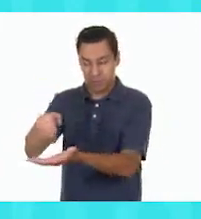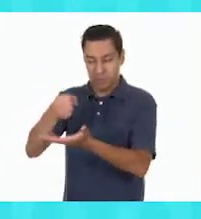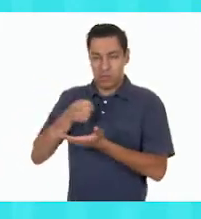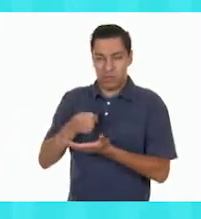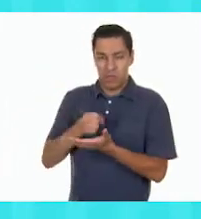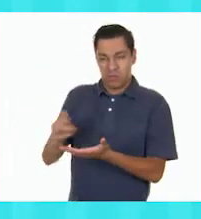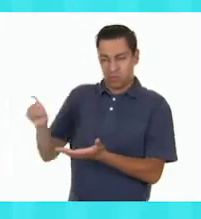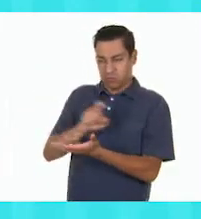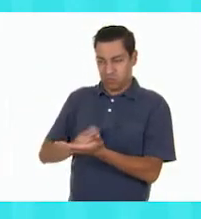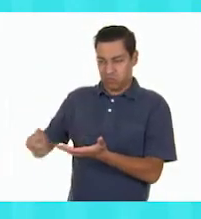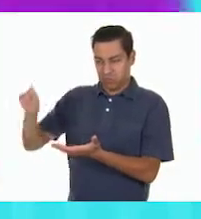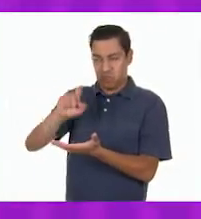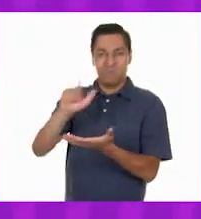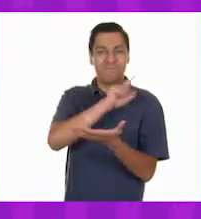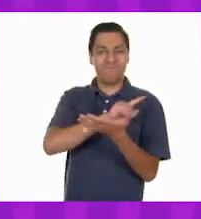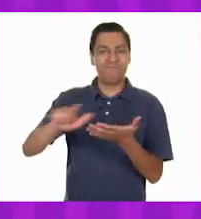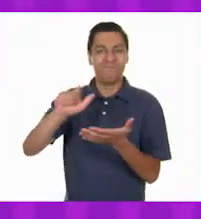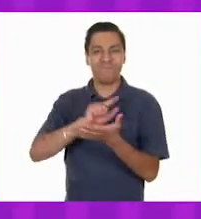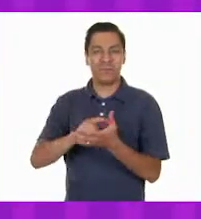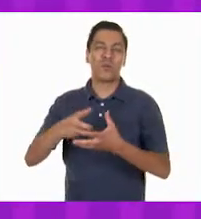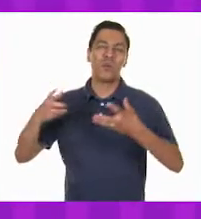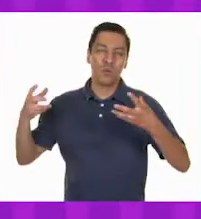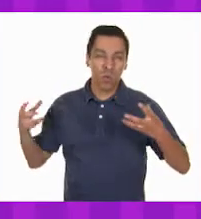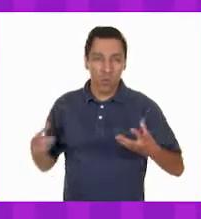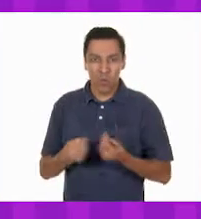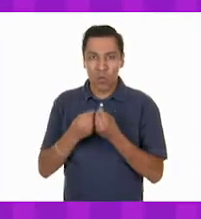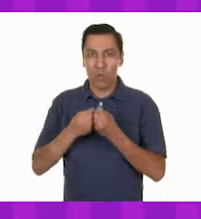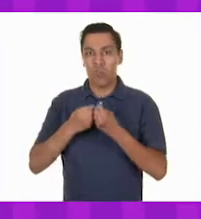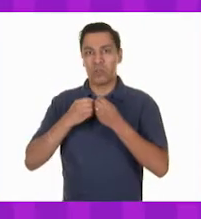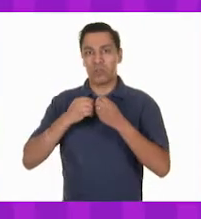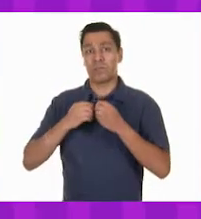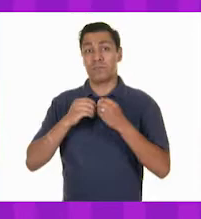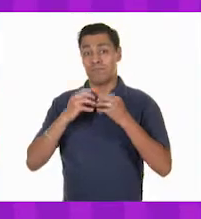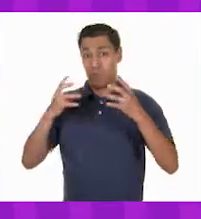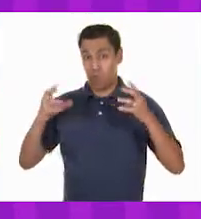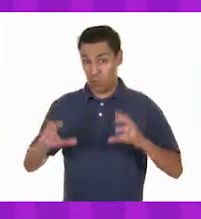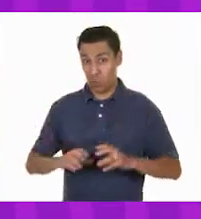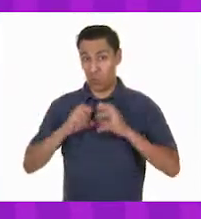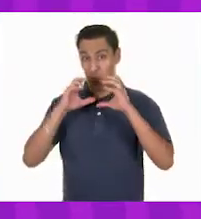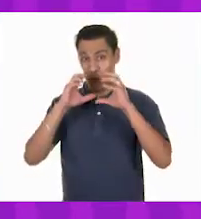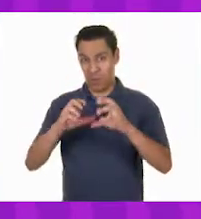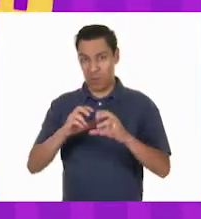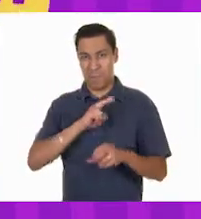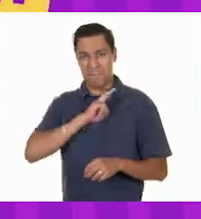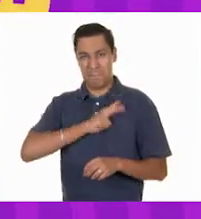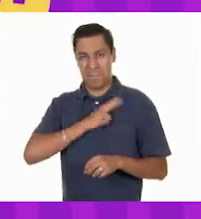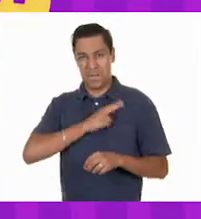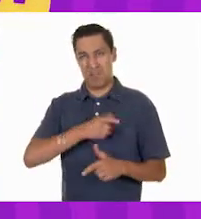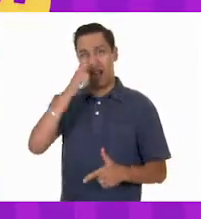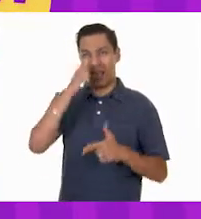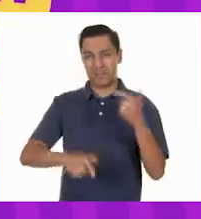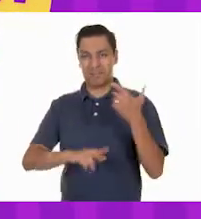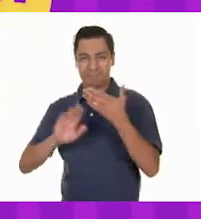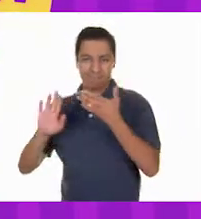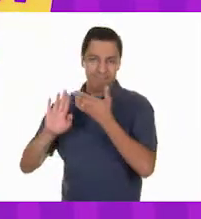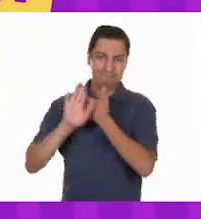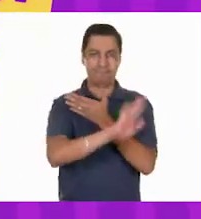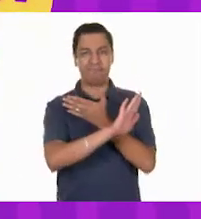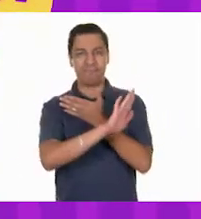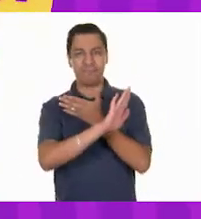el supermercado sigamos luchando juntos contra este virus cuidando los anzuelos a nosotros